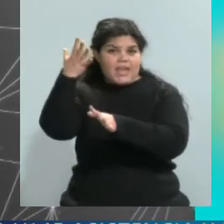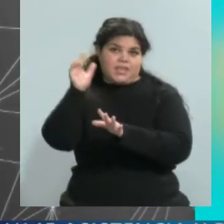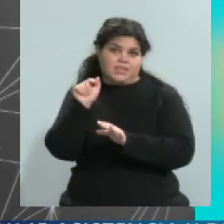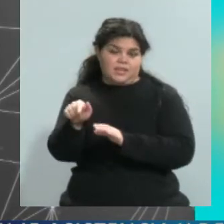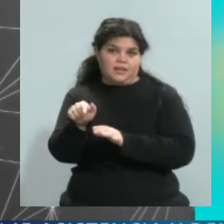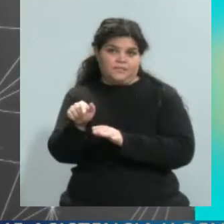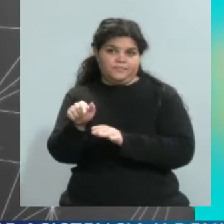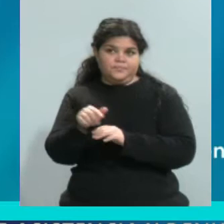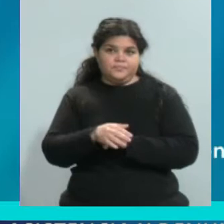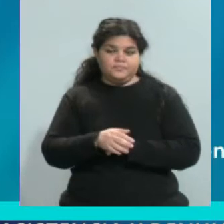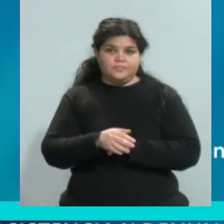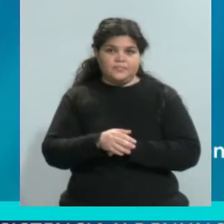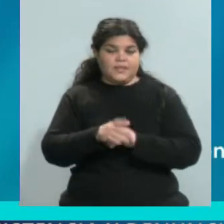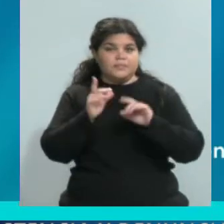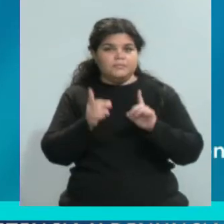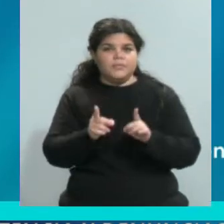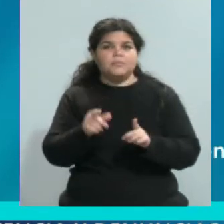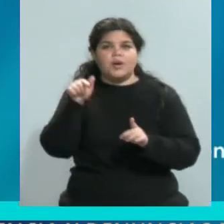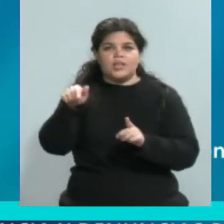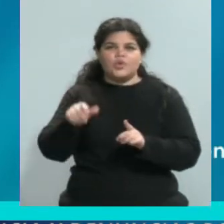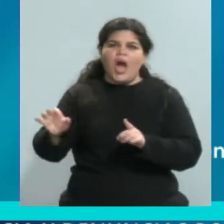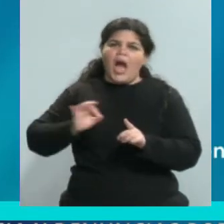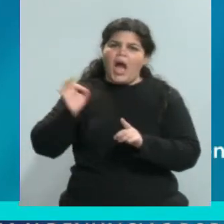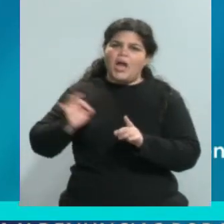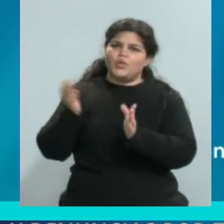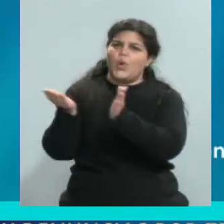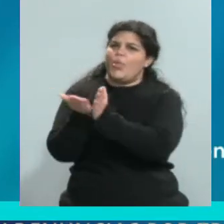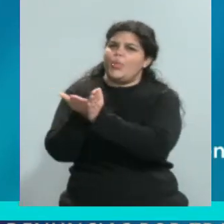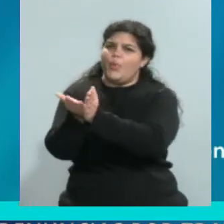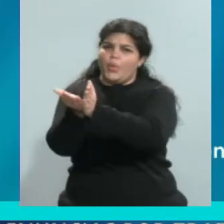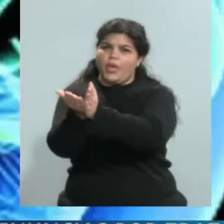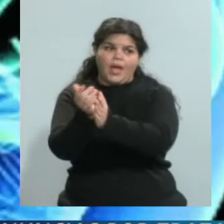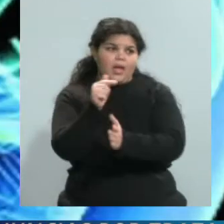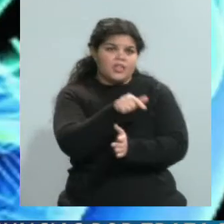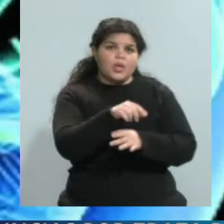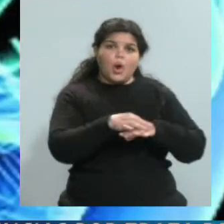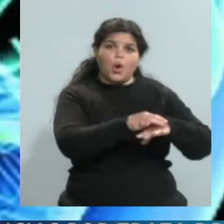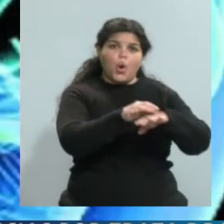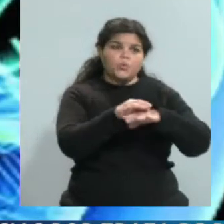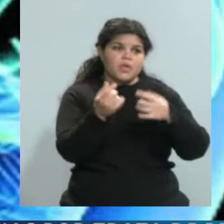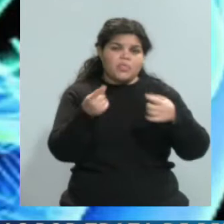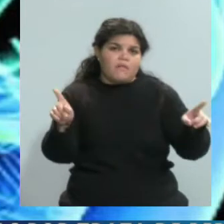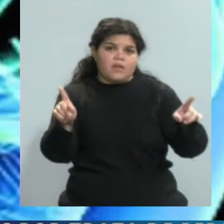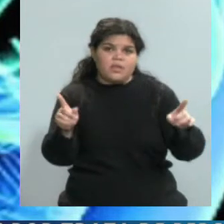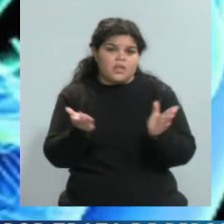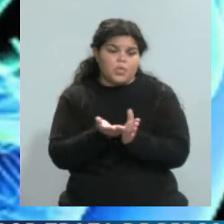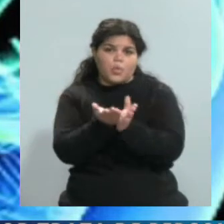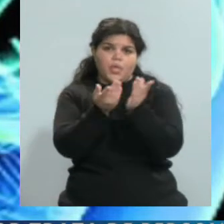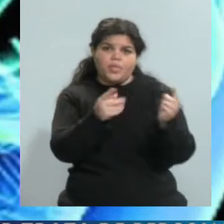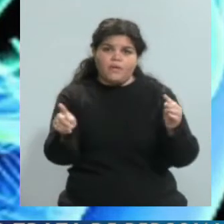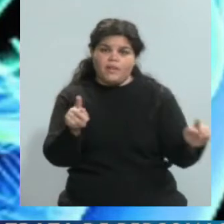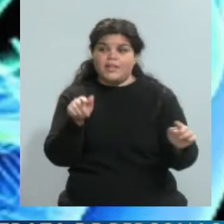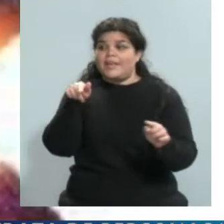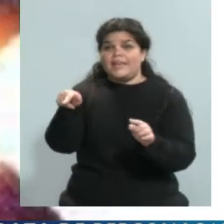que sacarte el sombrero, que para eso han estudiado tanto tiempo. Son dos ramas diferentes, ¿tá? La terapia es una ciencia,